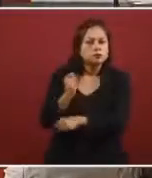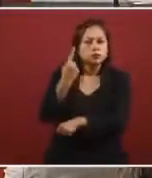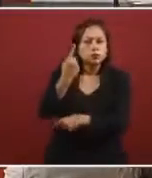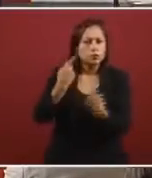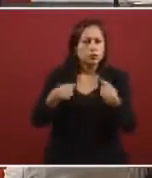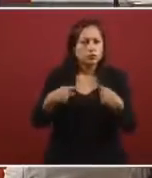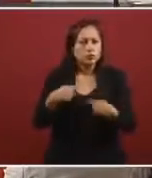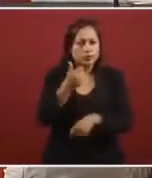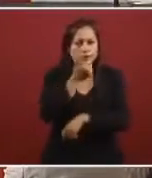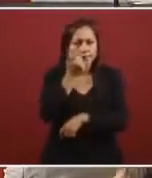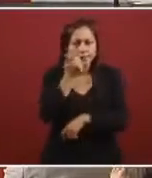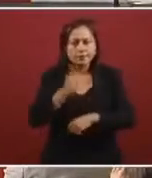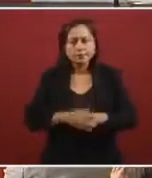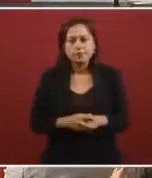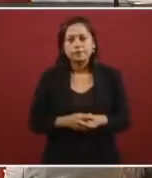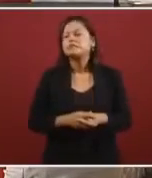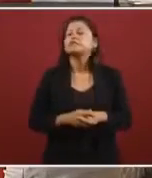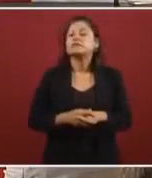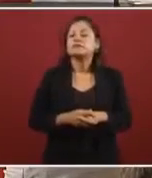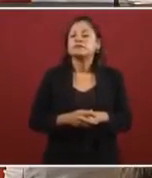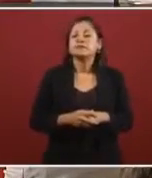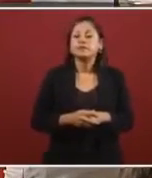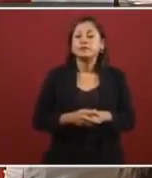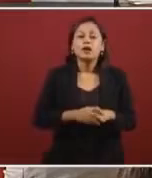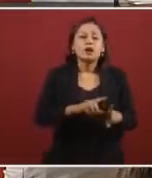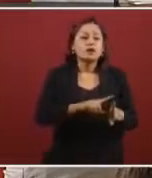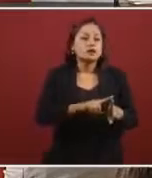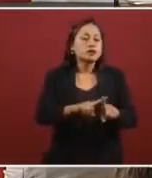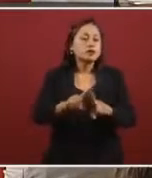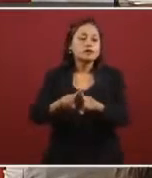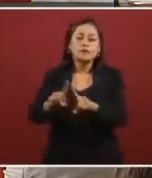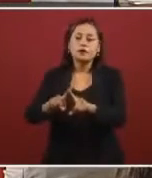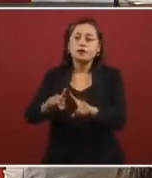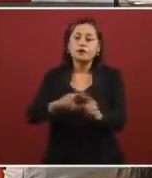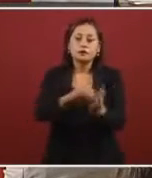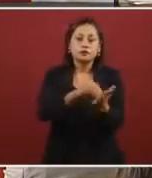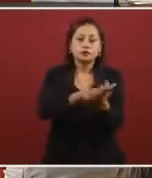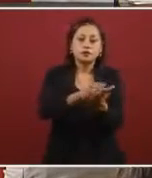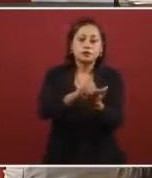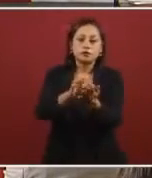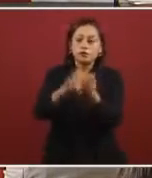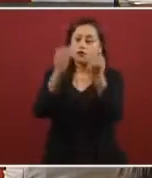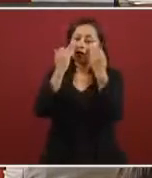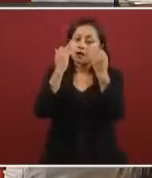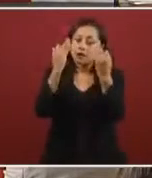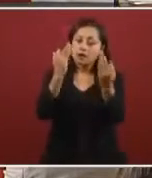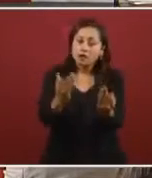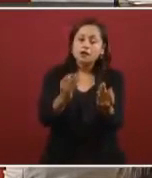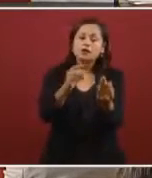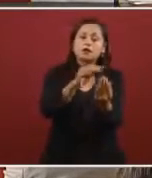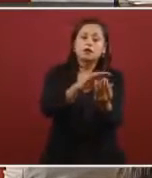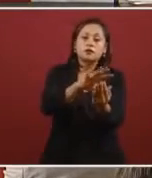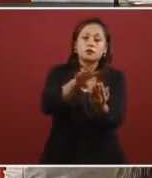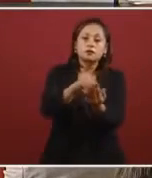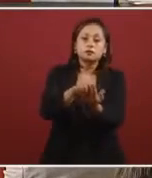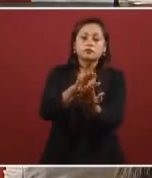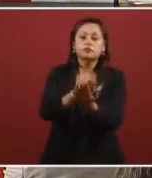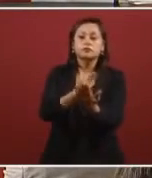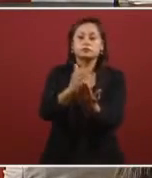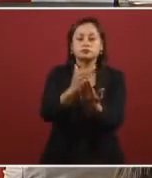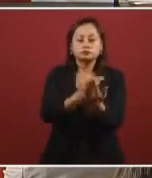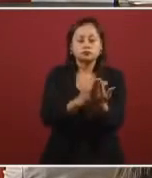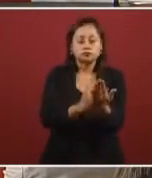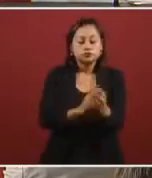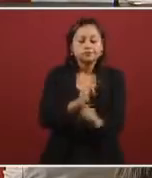Did you guys, Bueno, todas las pruebas que hemos recaudado, all the proof that we have gotten, de que no hubo ninguno estudiante salió de la